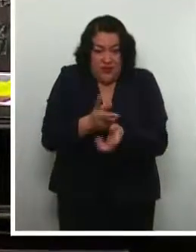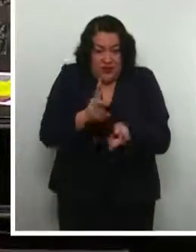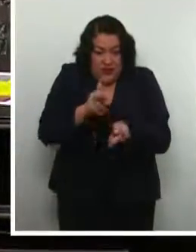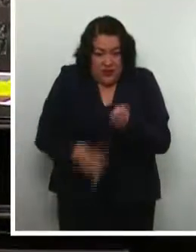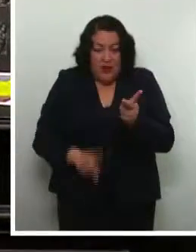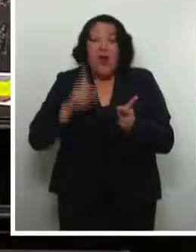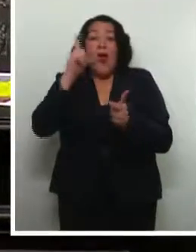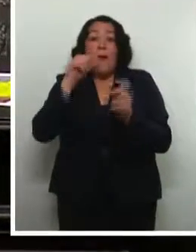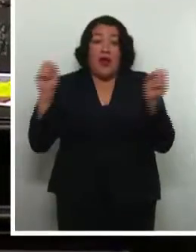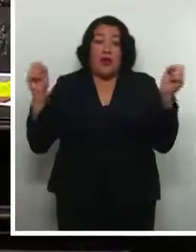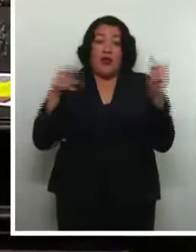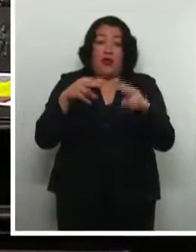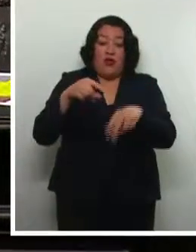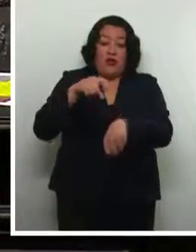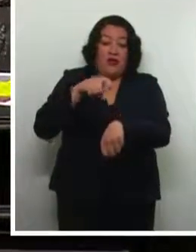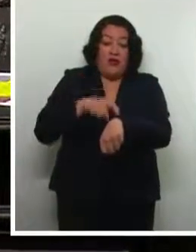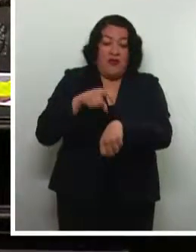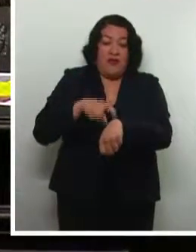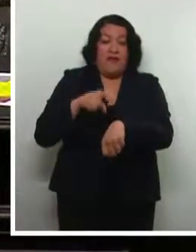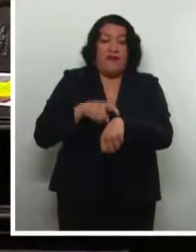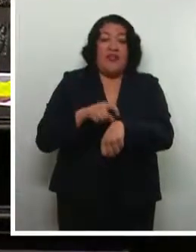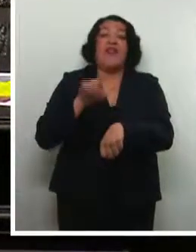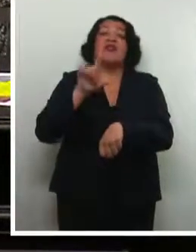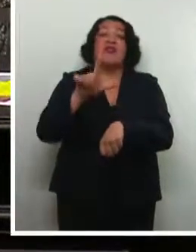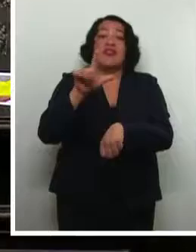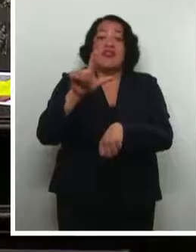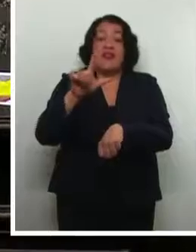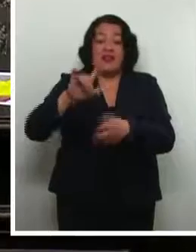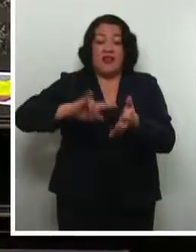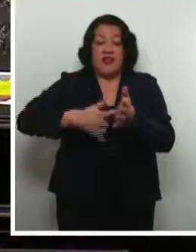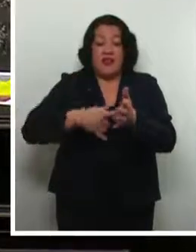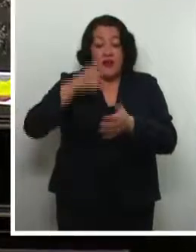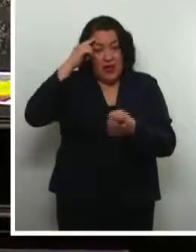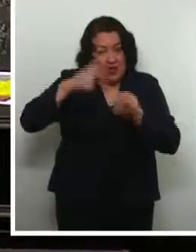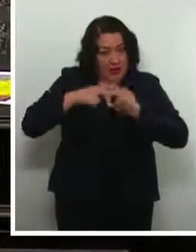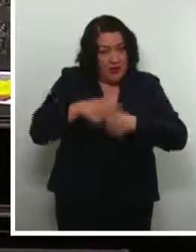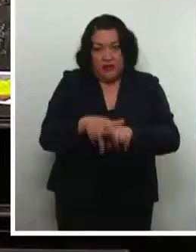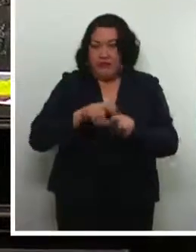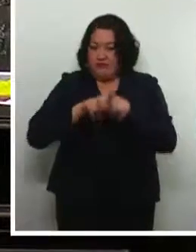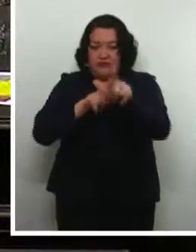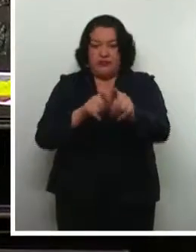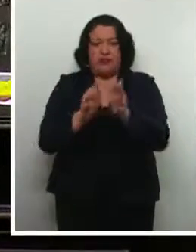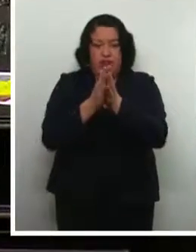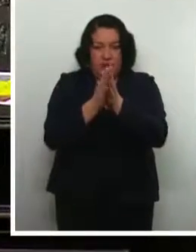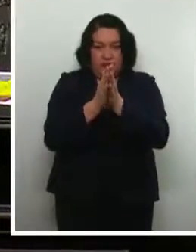nos vemos mañana a las 17 horas para reanudar la sesión.